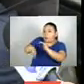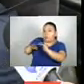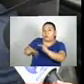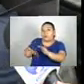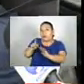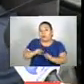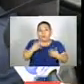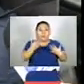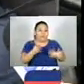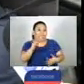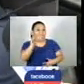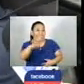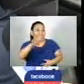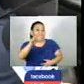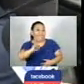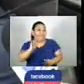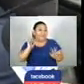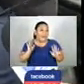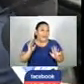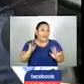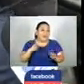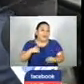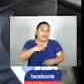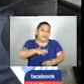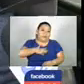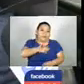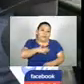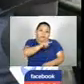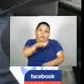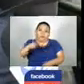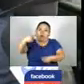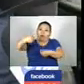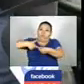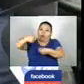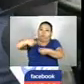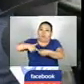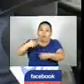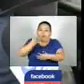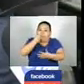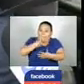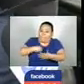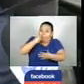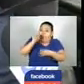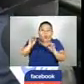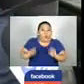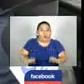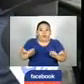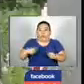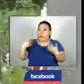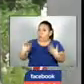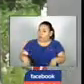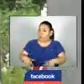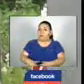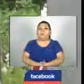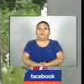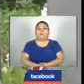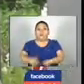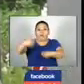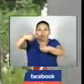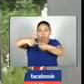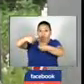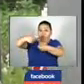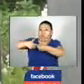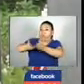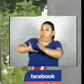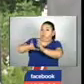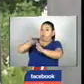eso esperamos, que se compadezcan y rebajen un poco esto, porque no aguantamos ya. Sí. Demasiado. El alza en los